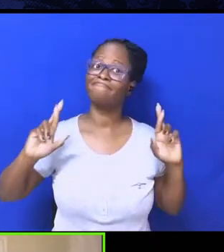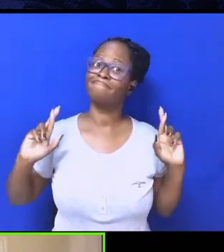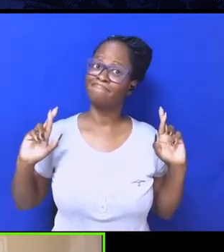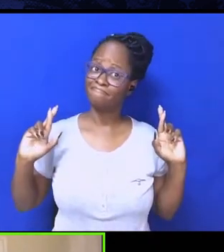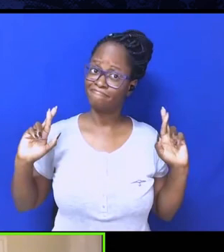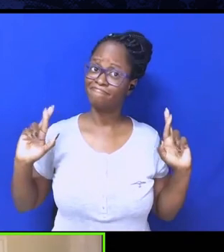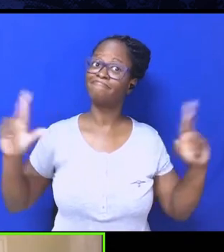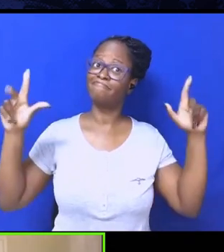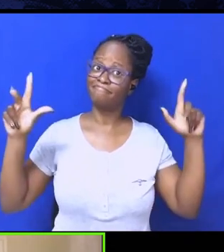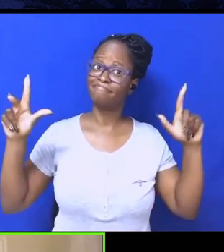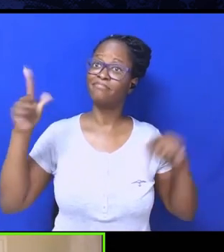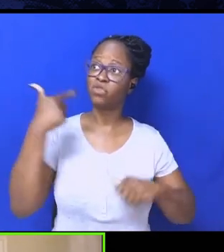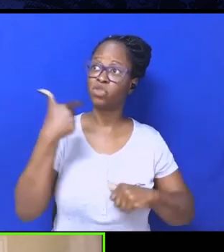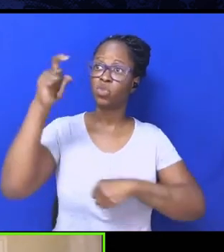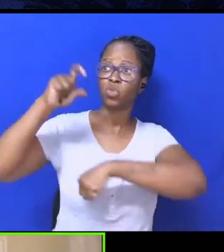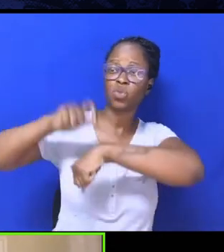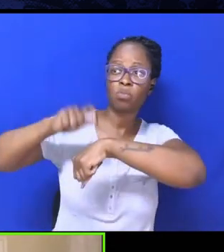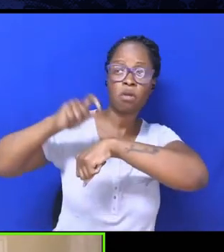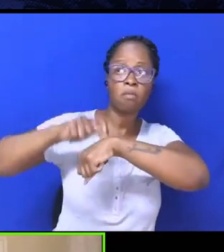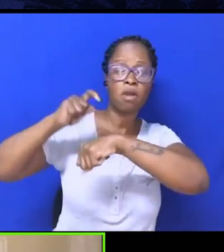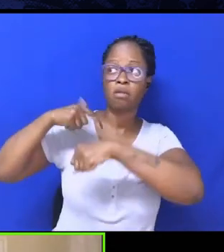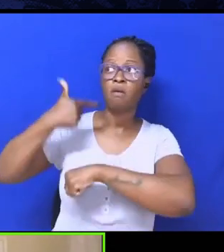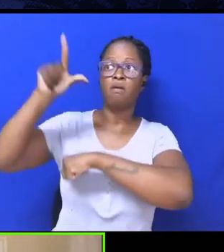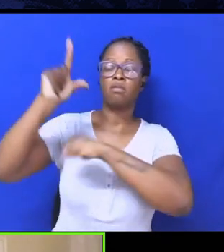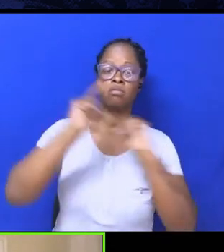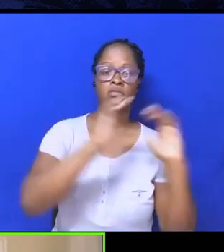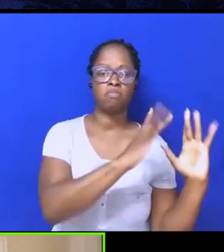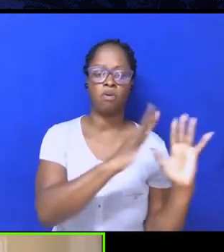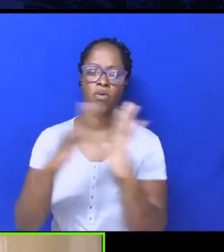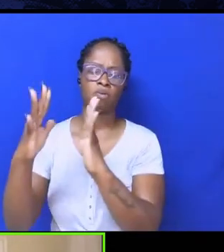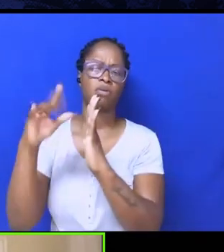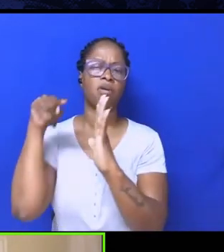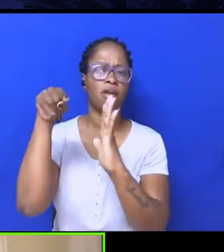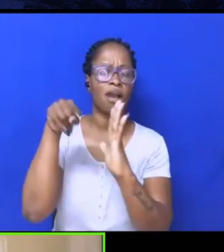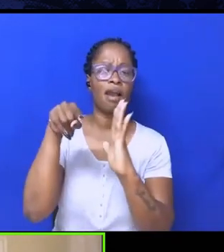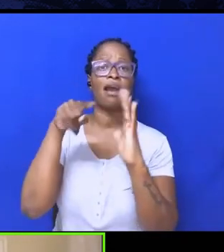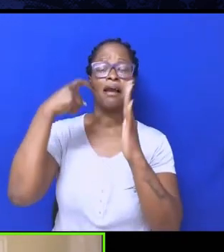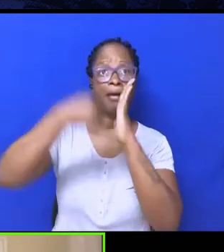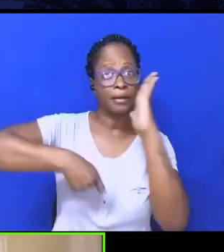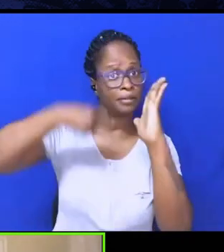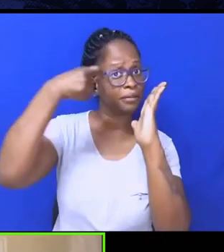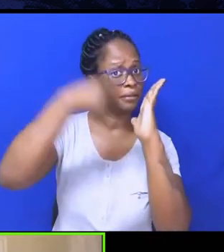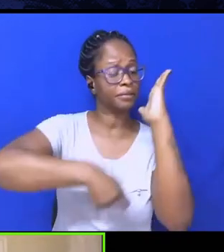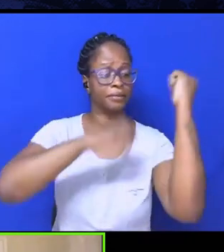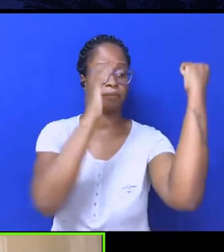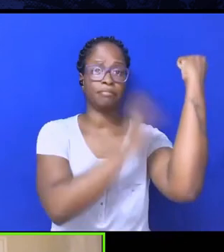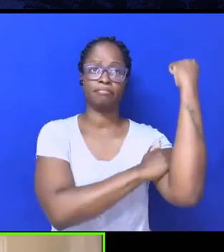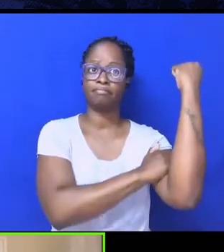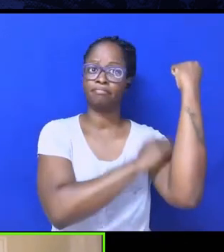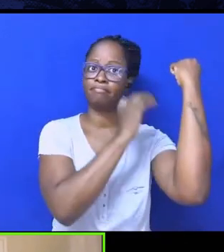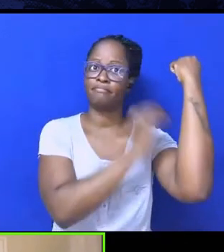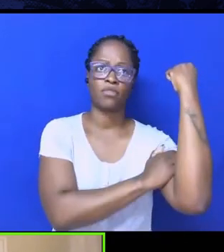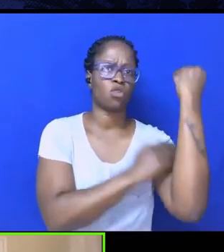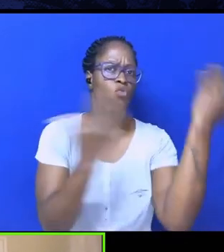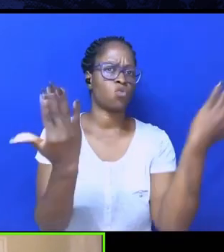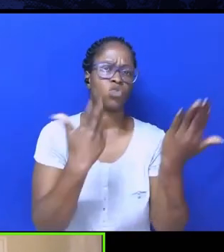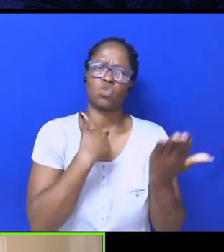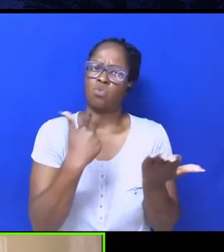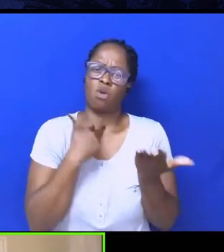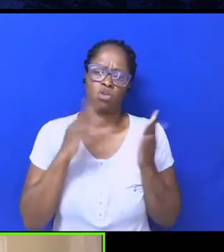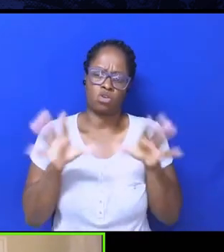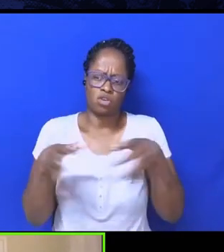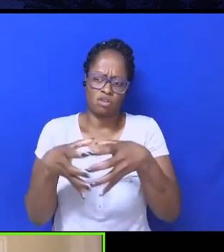institucional de las luchas feministas hoy el feminismo no puede ser un departamento no puede ser una